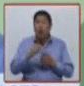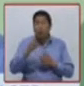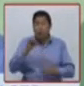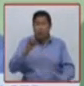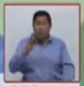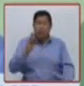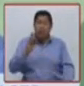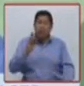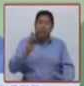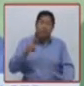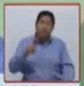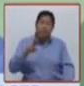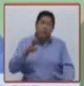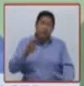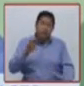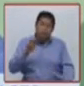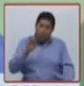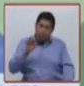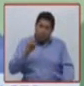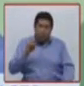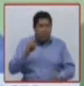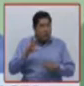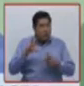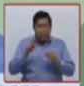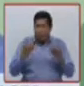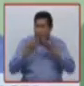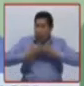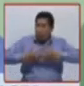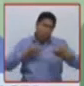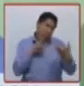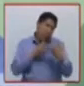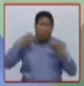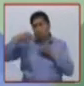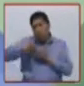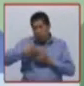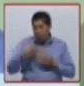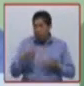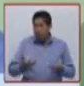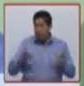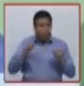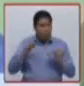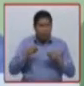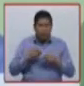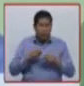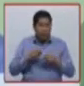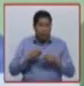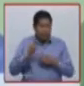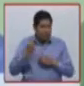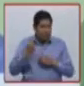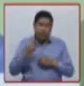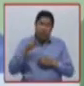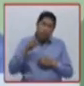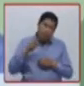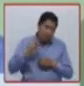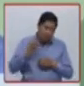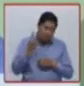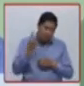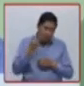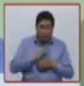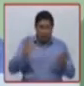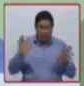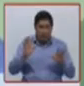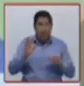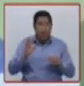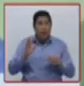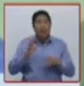simples, que no sean compuestas, que no sea una mezcolanza de ibuprofeno con algo, paracetamol con algo, que solamente sea paracetamol y podamos